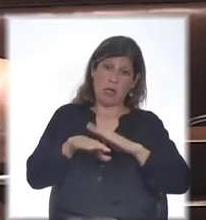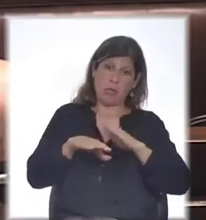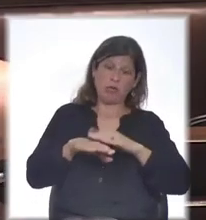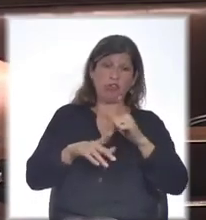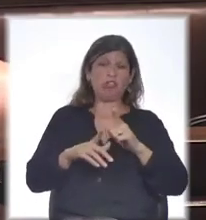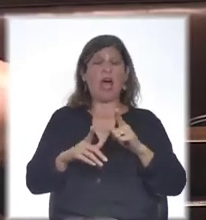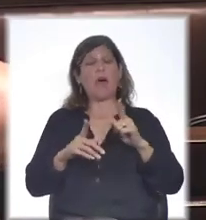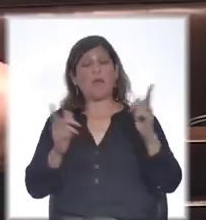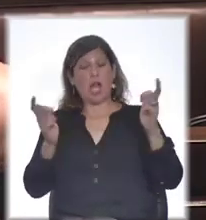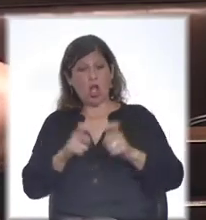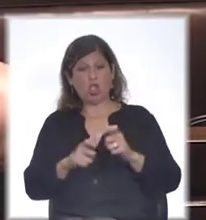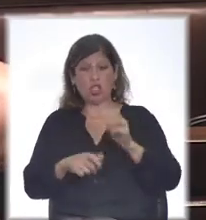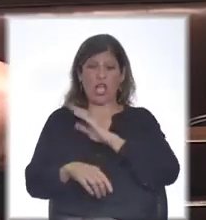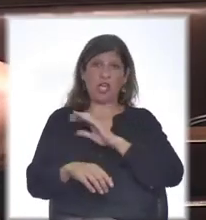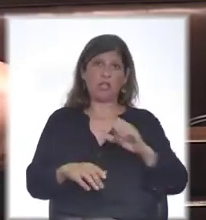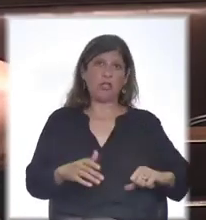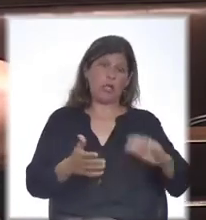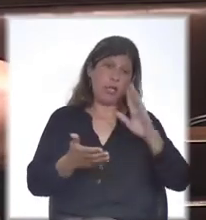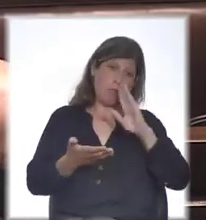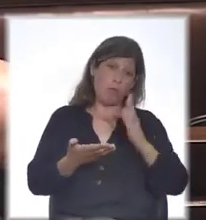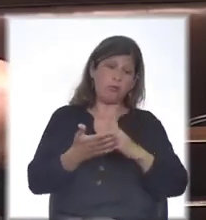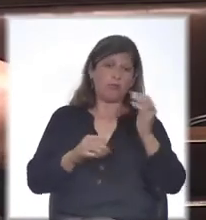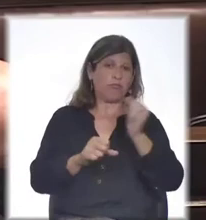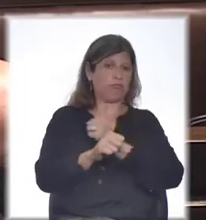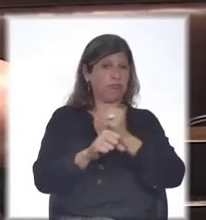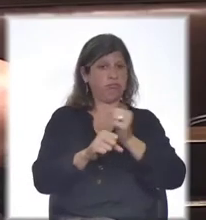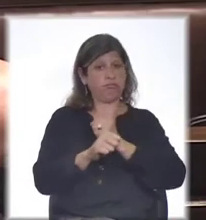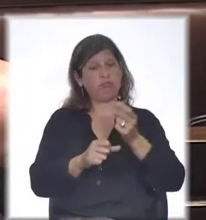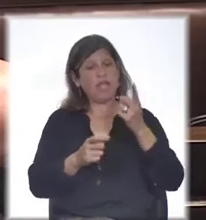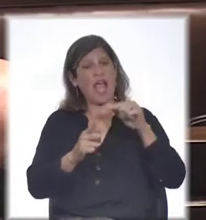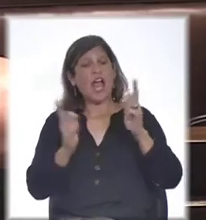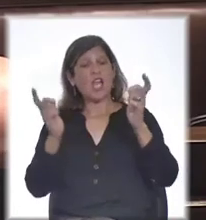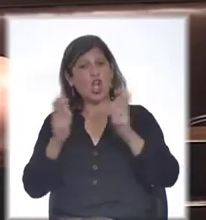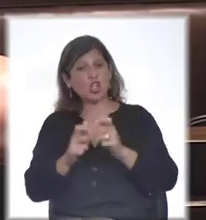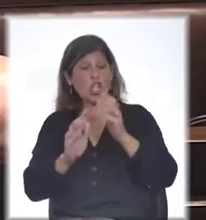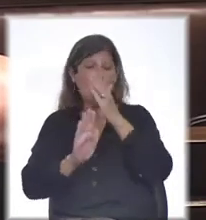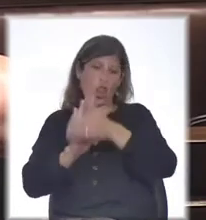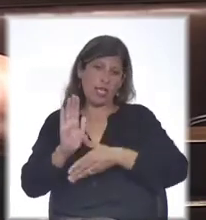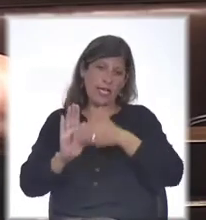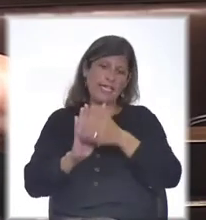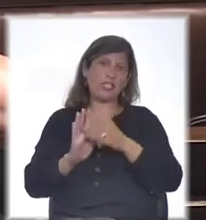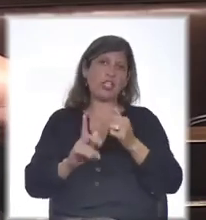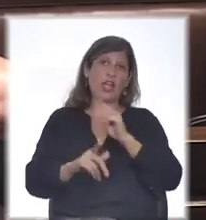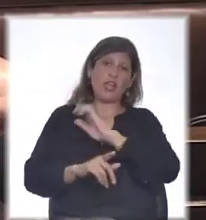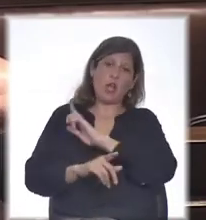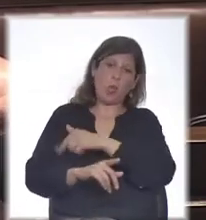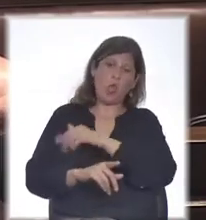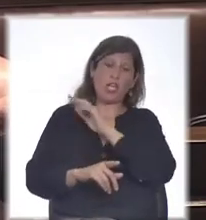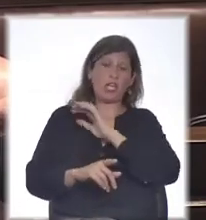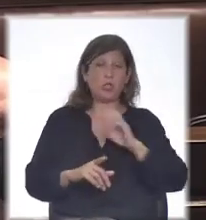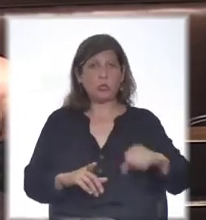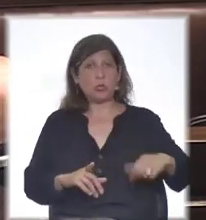Estado, y por último, su aprobación quedaba a cargo del Consejo de la Nación y el Poder Ejecutivo actuando en la Asamblea Constituyente.